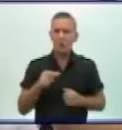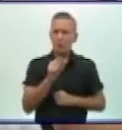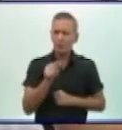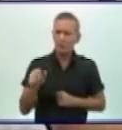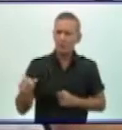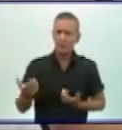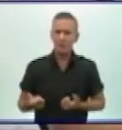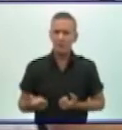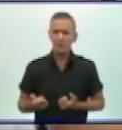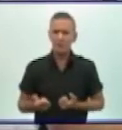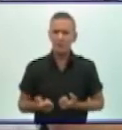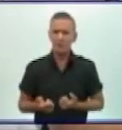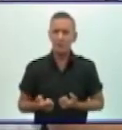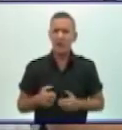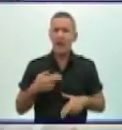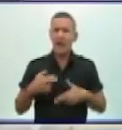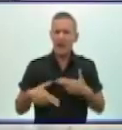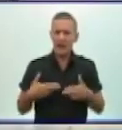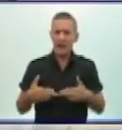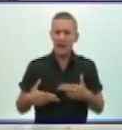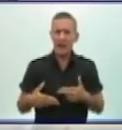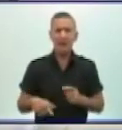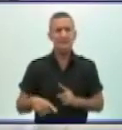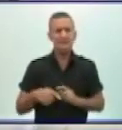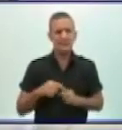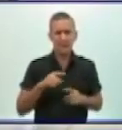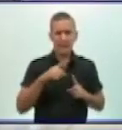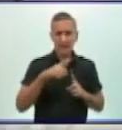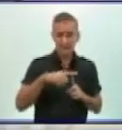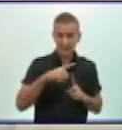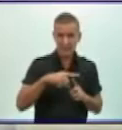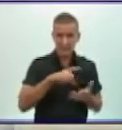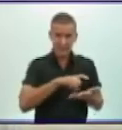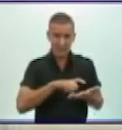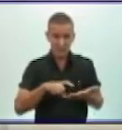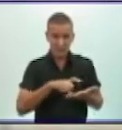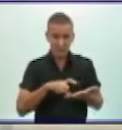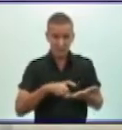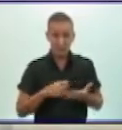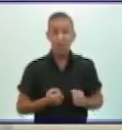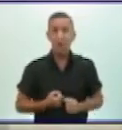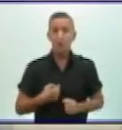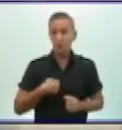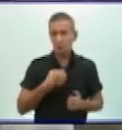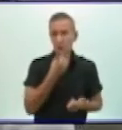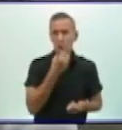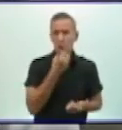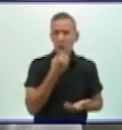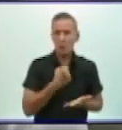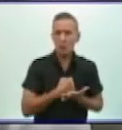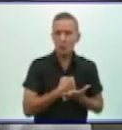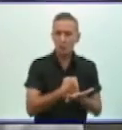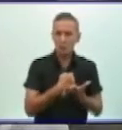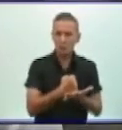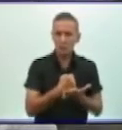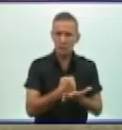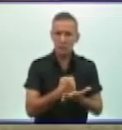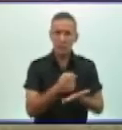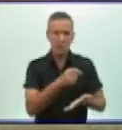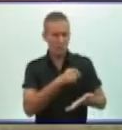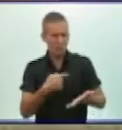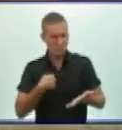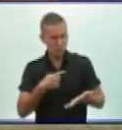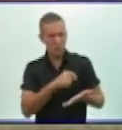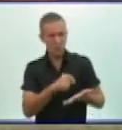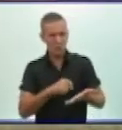a ensayar los textos y la dramatización. Yo puedo dirigir las escenas. Yo puedo ayudarte a dirigir las escenas. Yo escribo el guión.